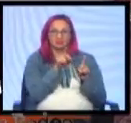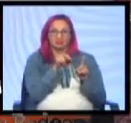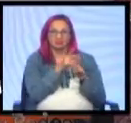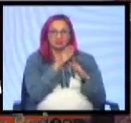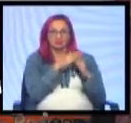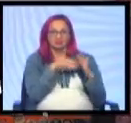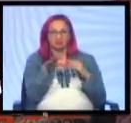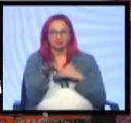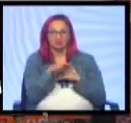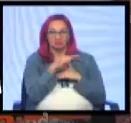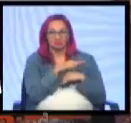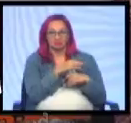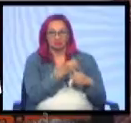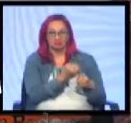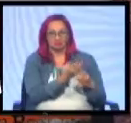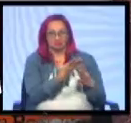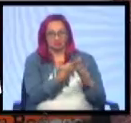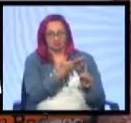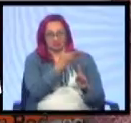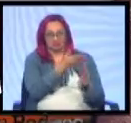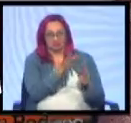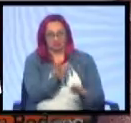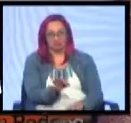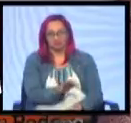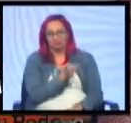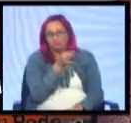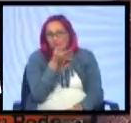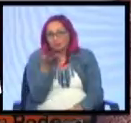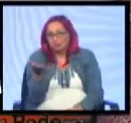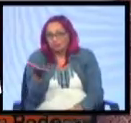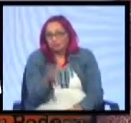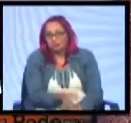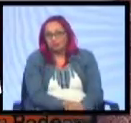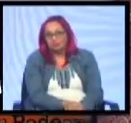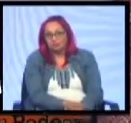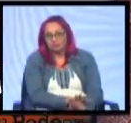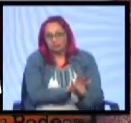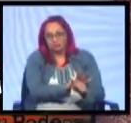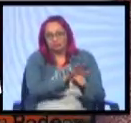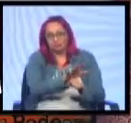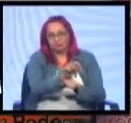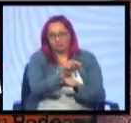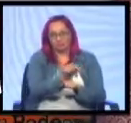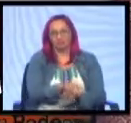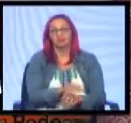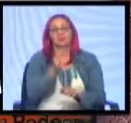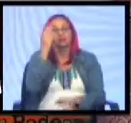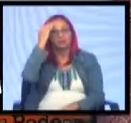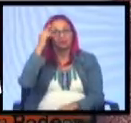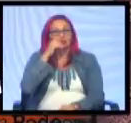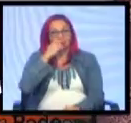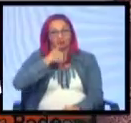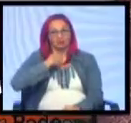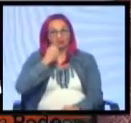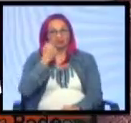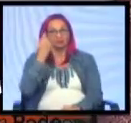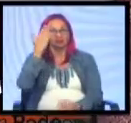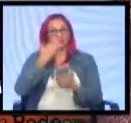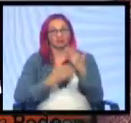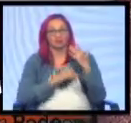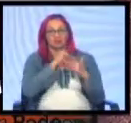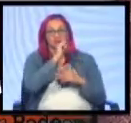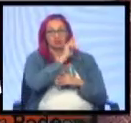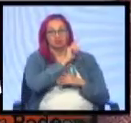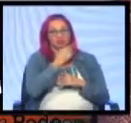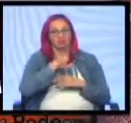de alguna manera explotada, de alguna manera pisotea su dignidad, por supuesto, porque ellos tienen que ganar algo, porque no